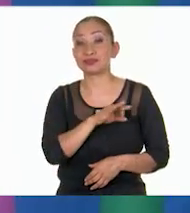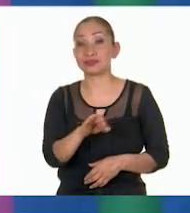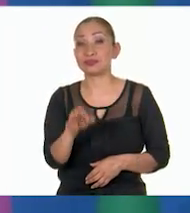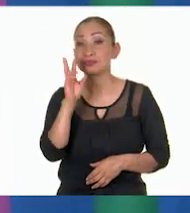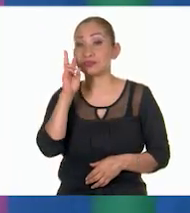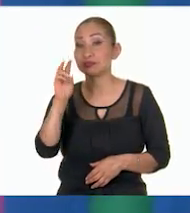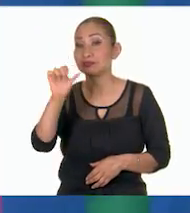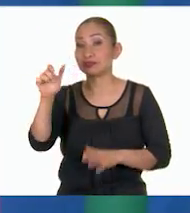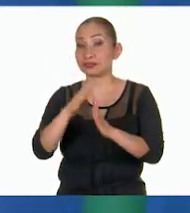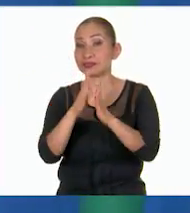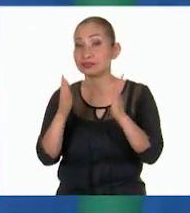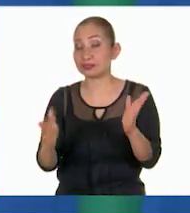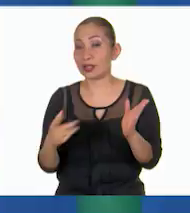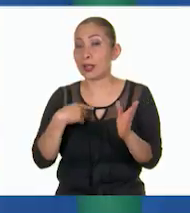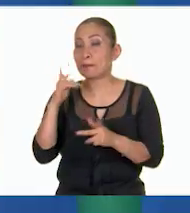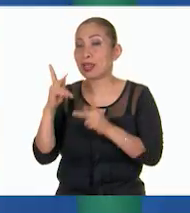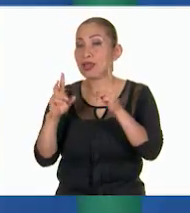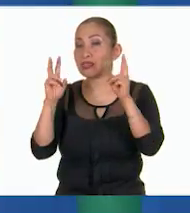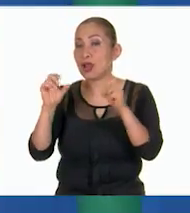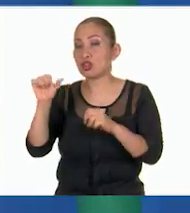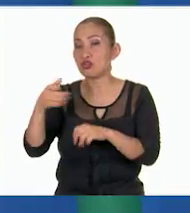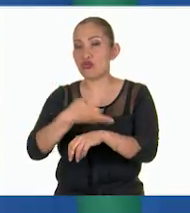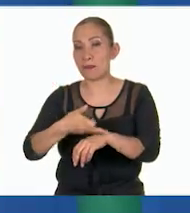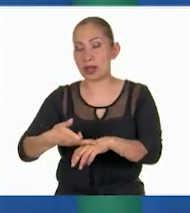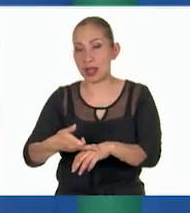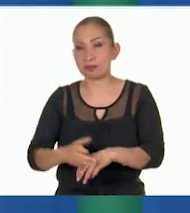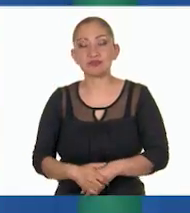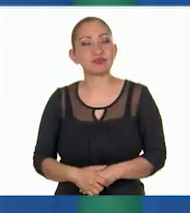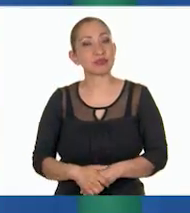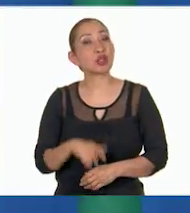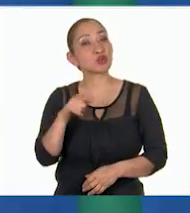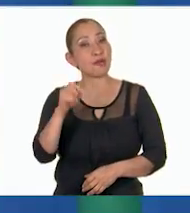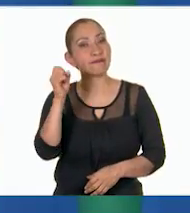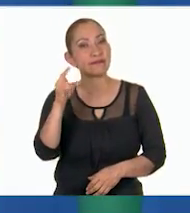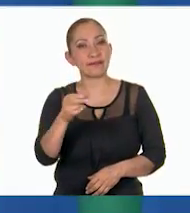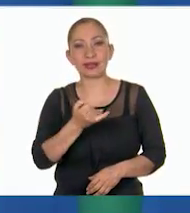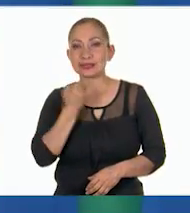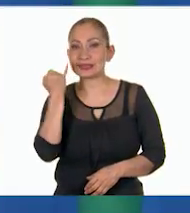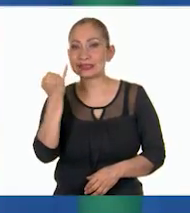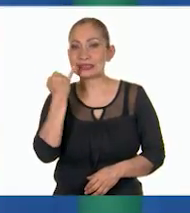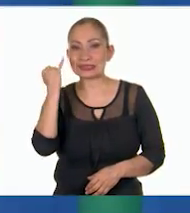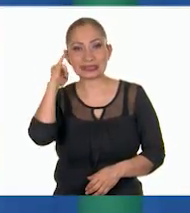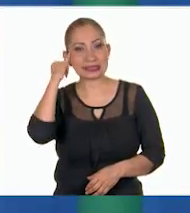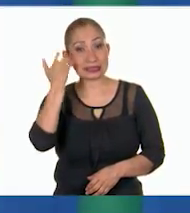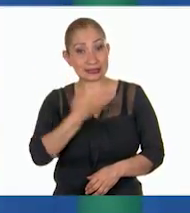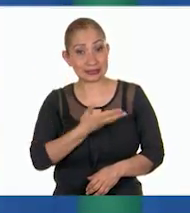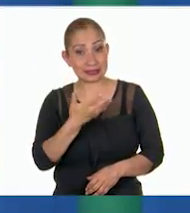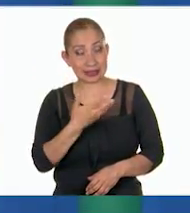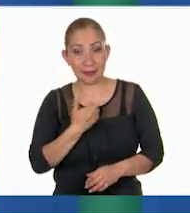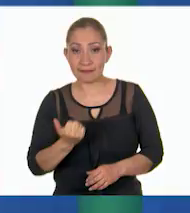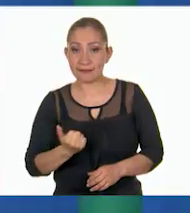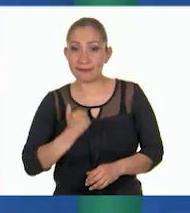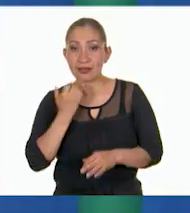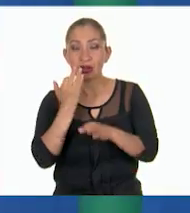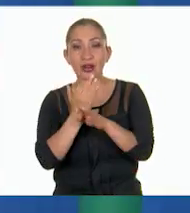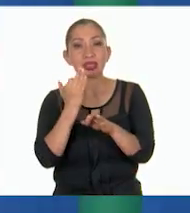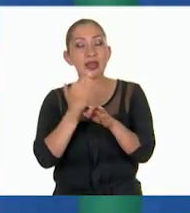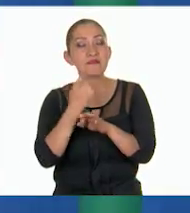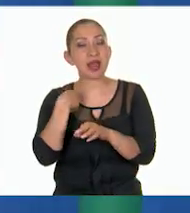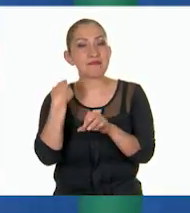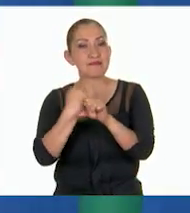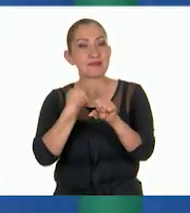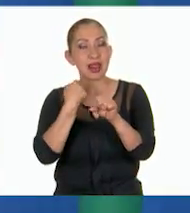posible, consulta otros libros y comenta el tema de hoy con tu familia. Si tienes la fortuna de hablar una lengua indígena, aprovecha también este momento